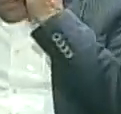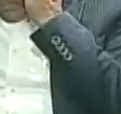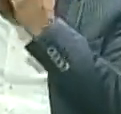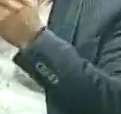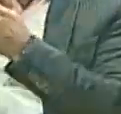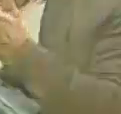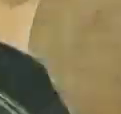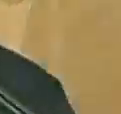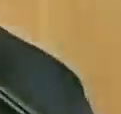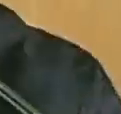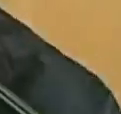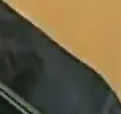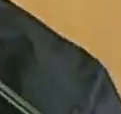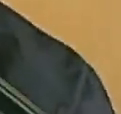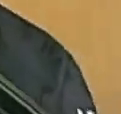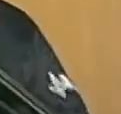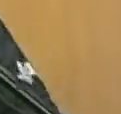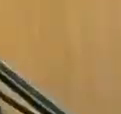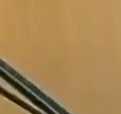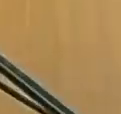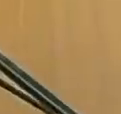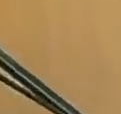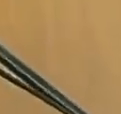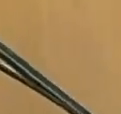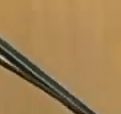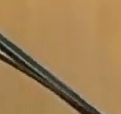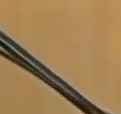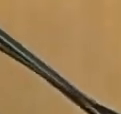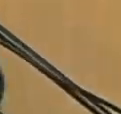arriba. Bienvenido al Petro, señor presidente.